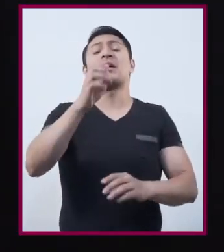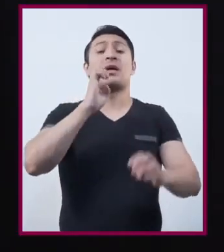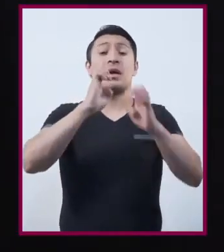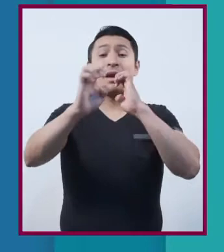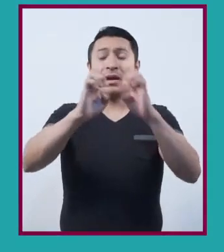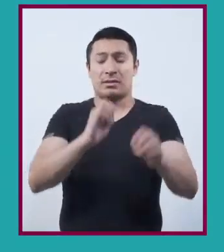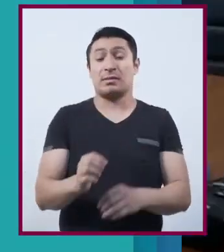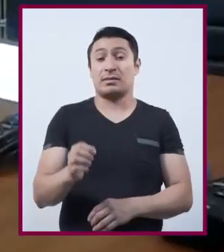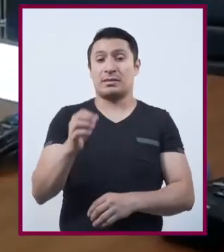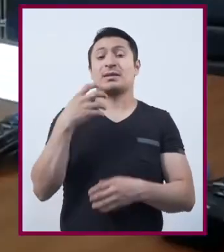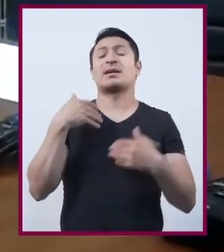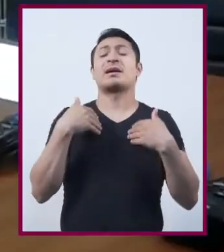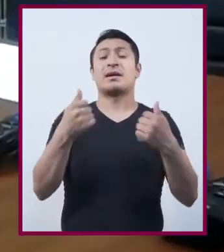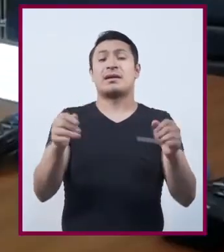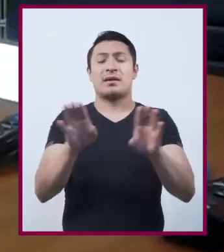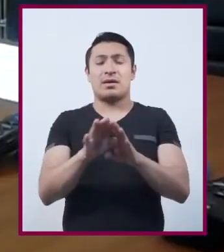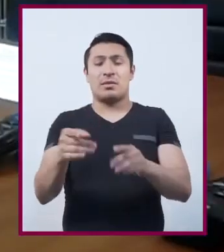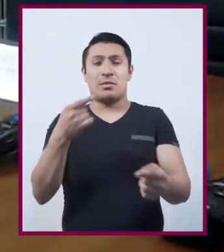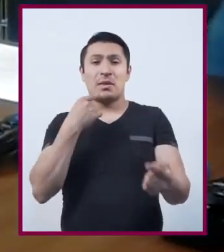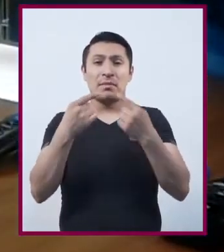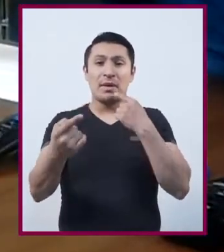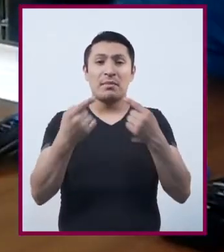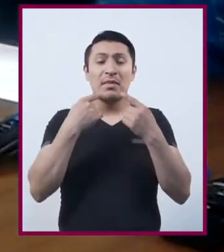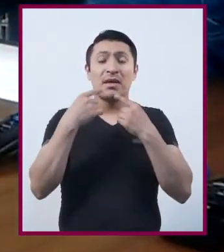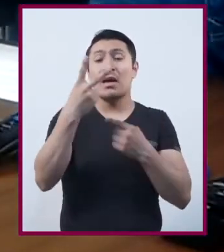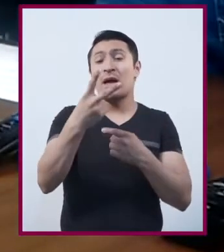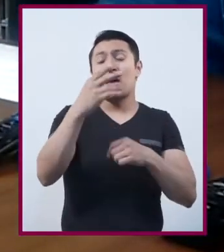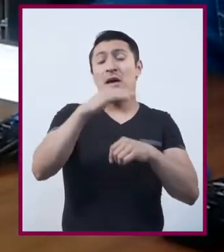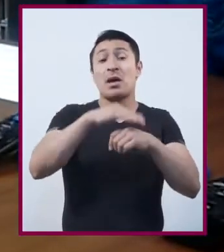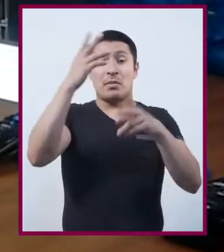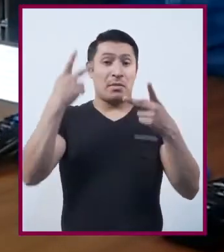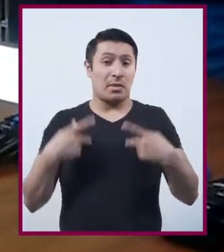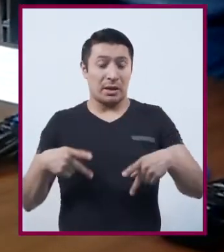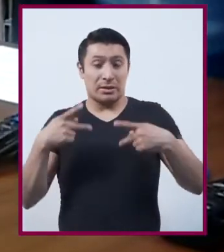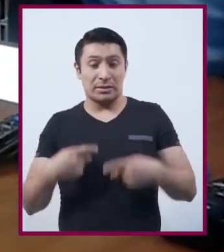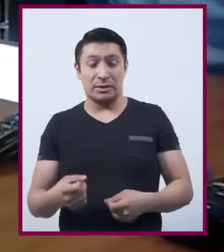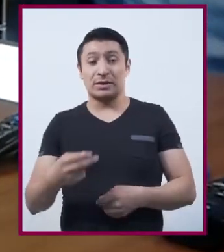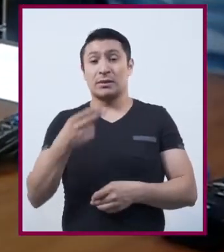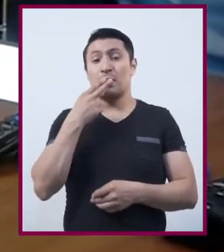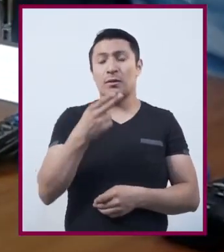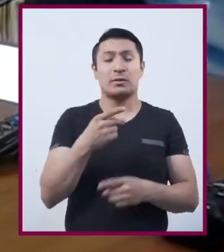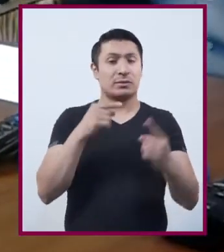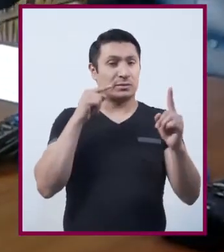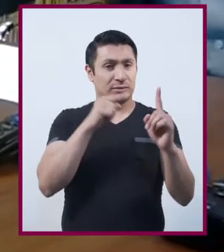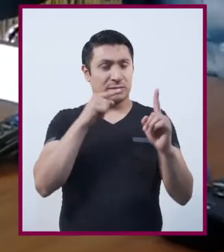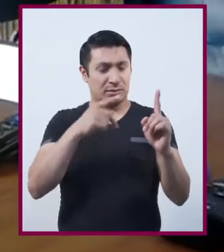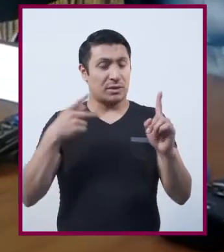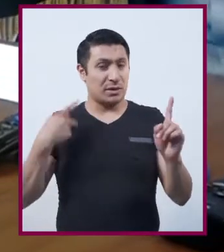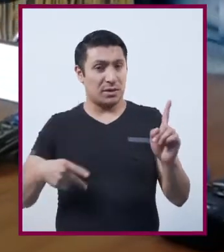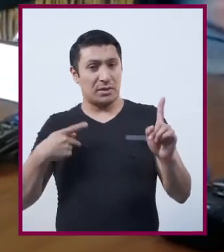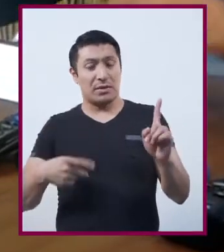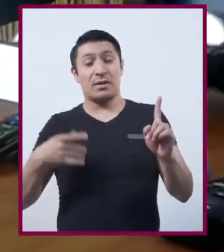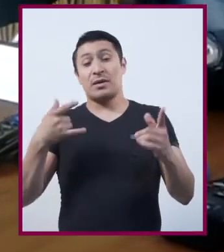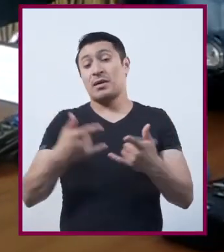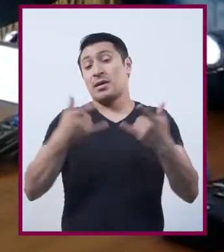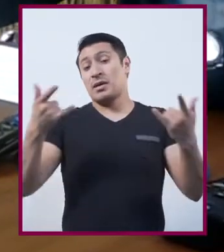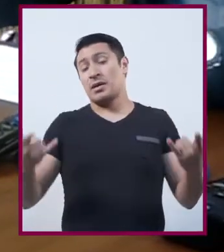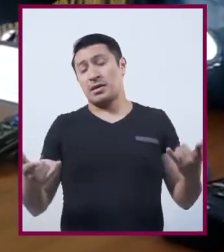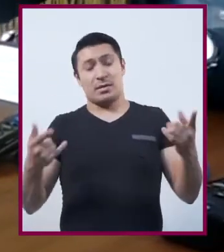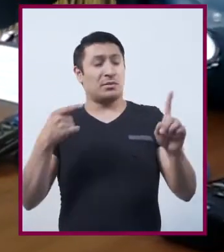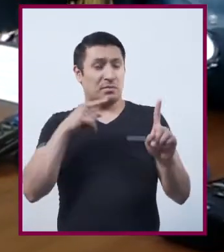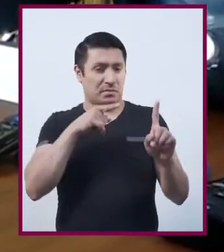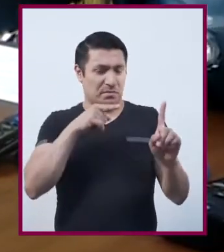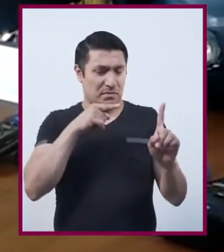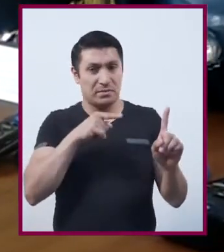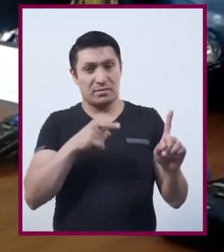entrevista. Esto puede entenderse como un diálogo entre dos o más personas, mediante la cual una de ellas, en este caso